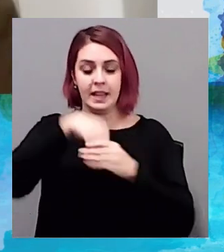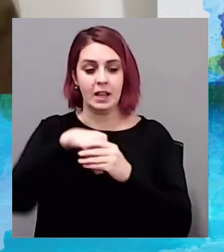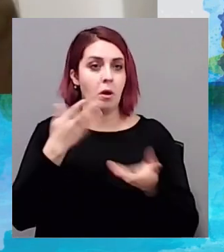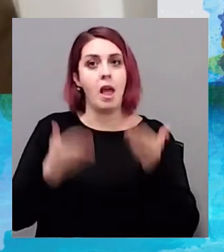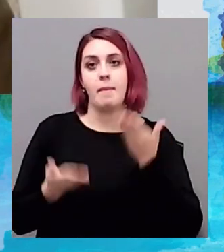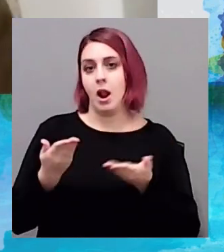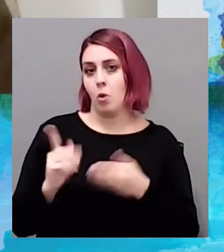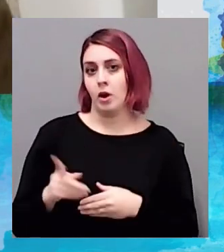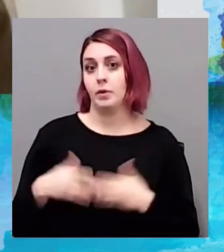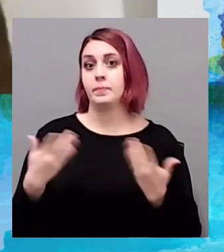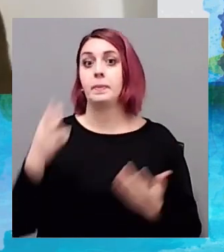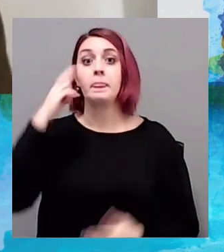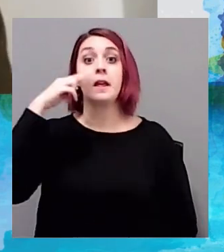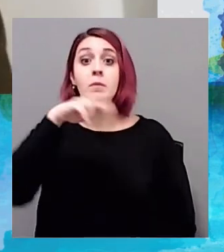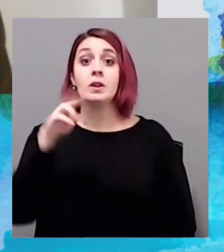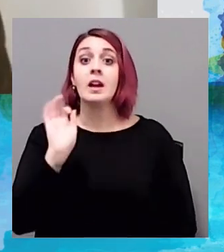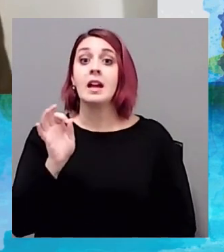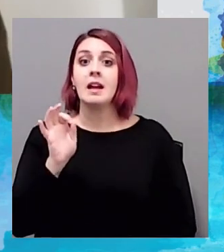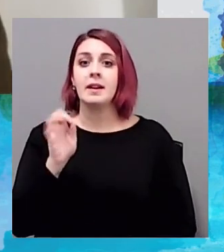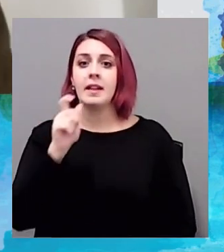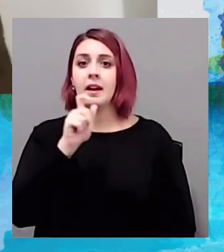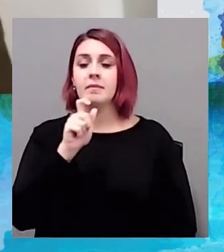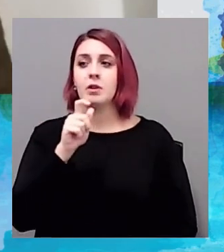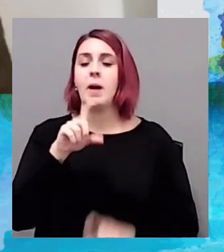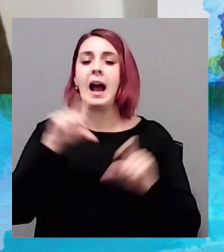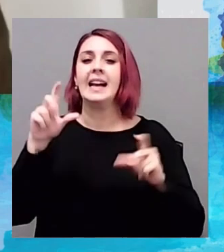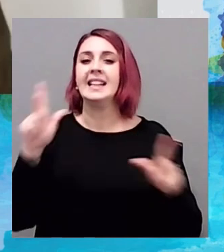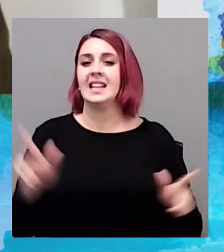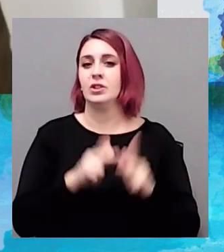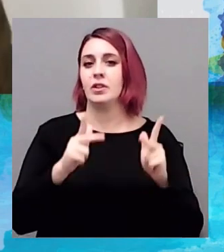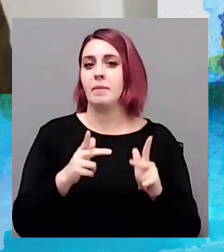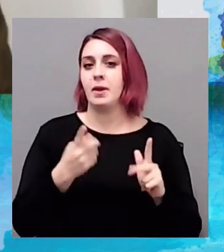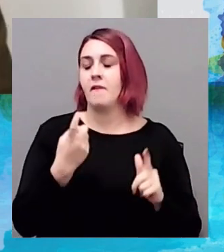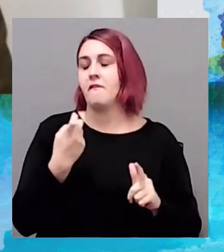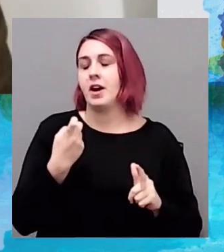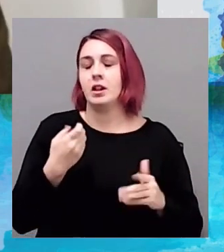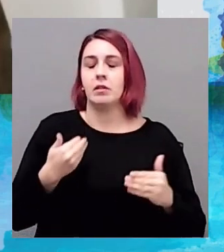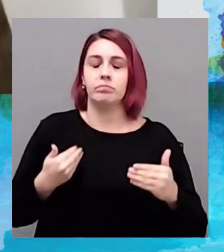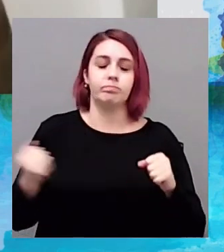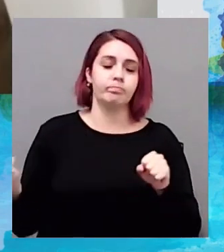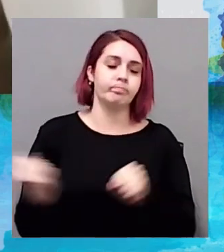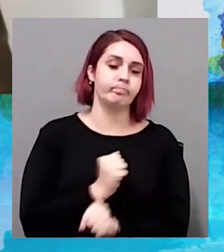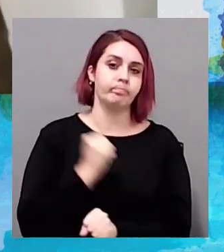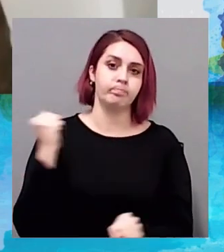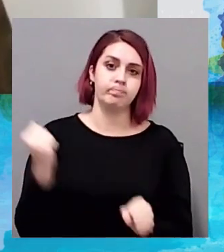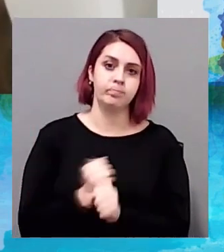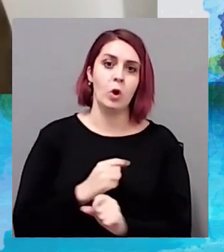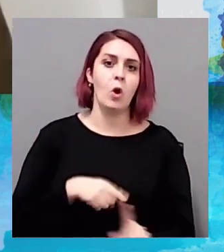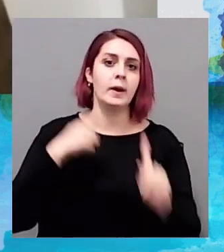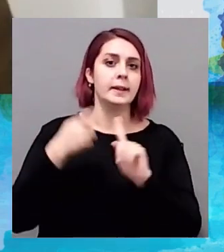el museo, aunque cada vez es más un agente social, todavía le falta mucho para poder tener en